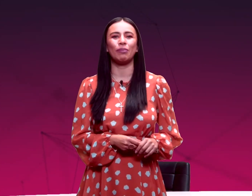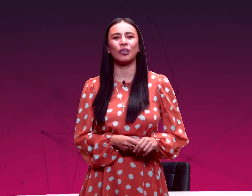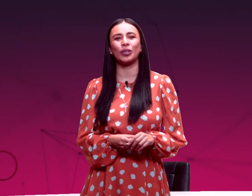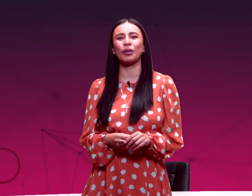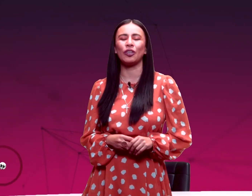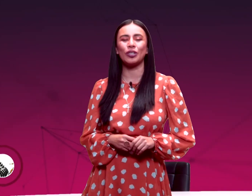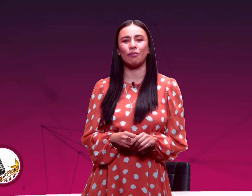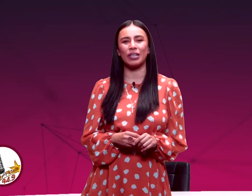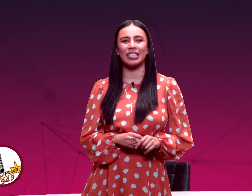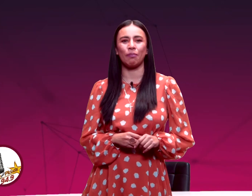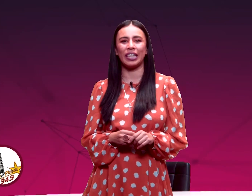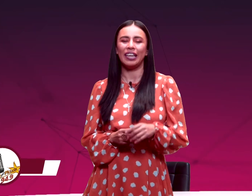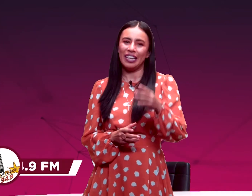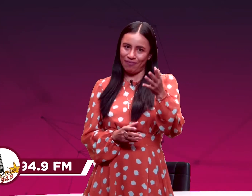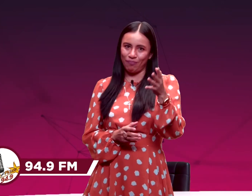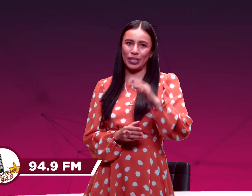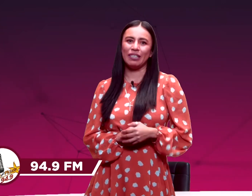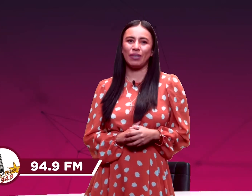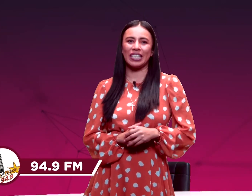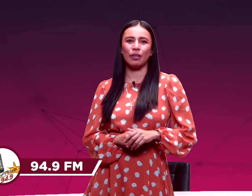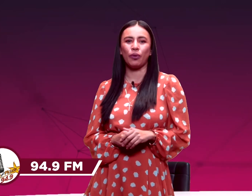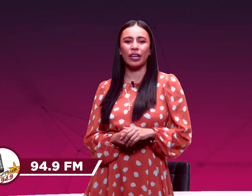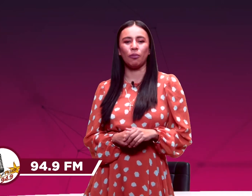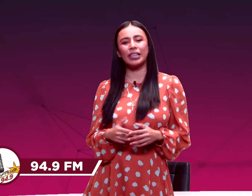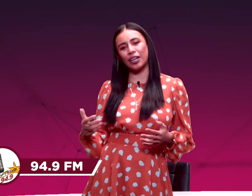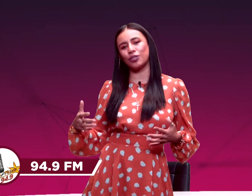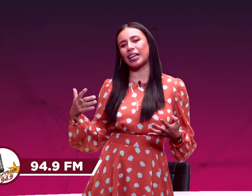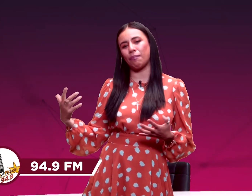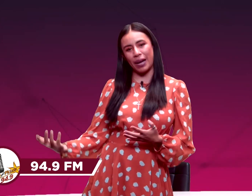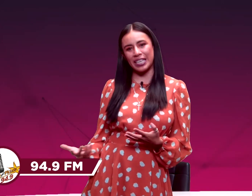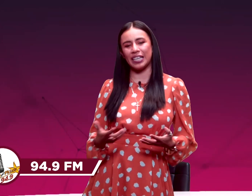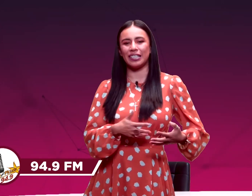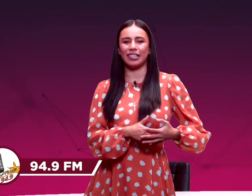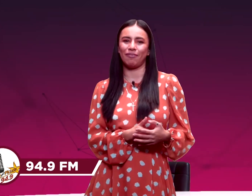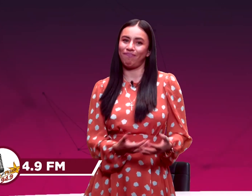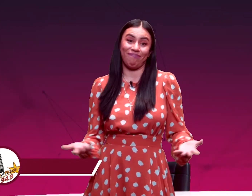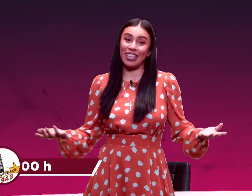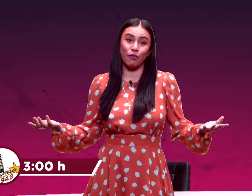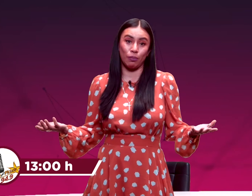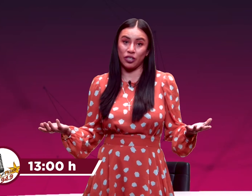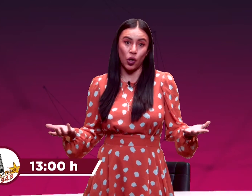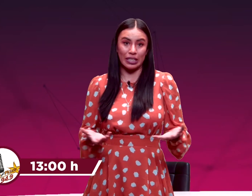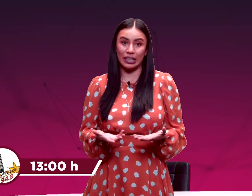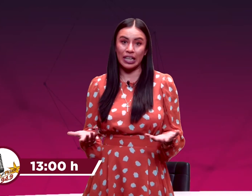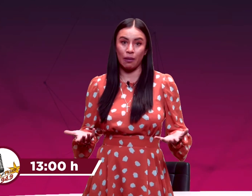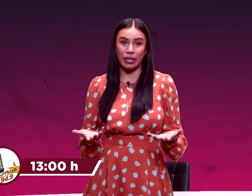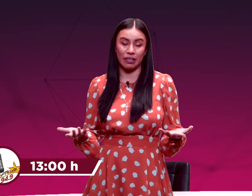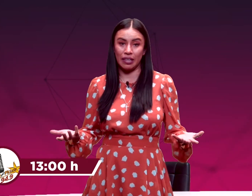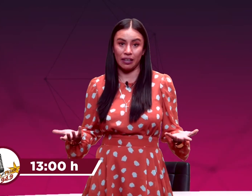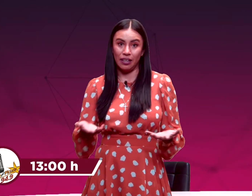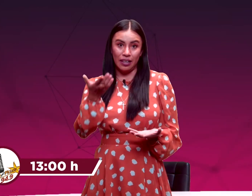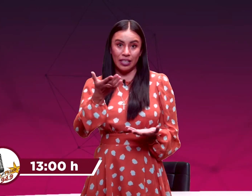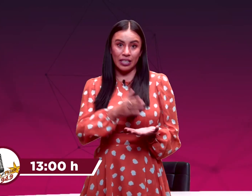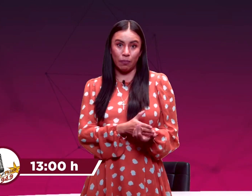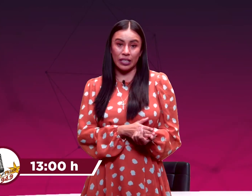Nos ha tocado en 24 Morelos precisamente, pues sí, este tipo de comentarios, de campañas, es información y se tiene que